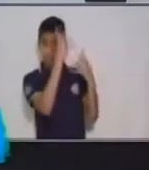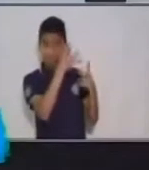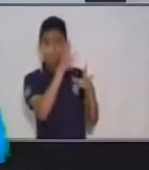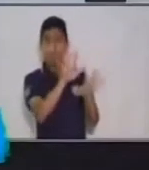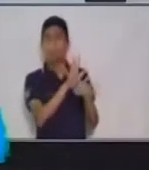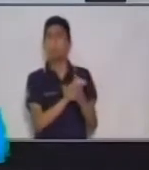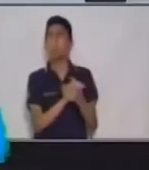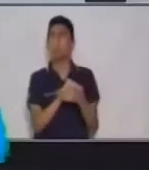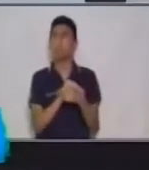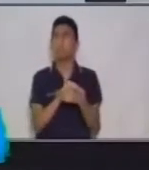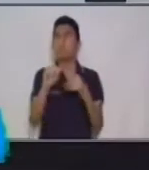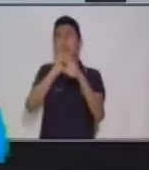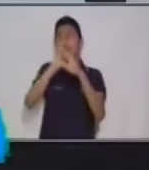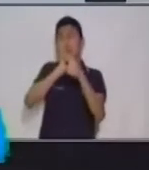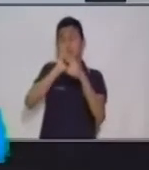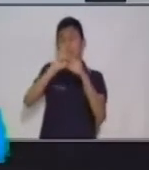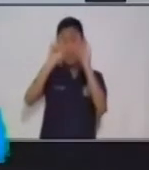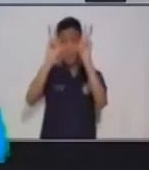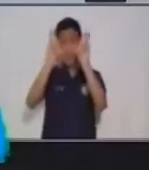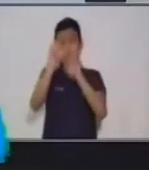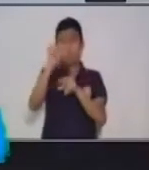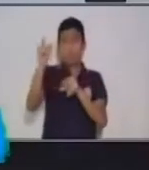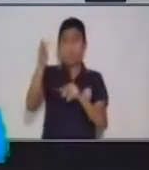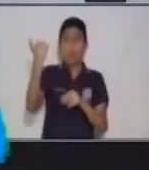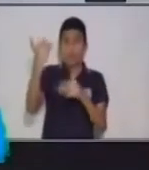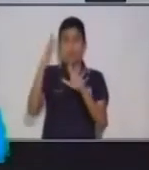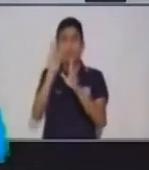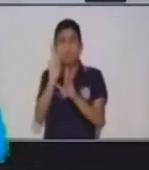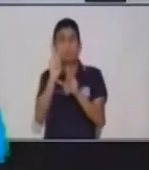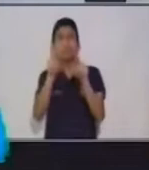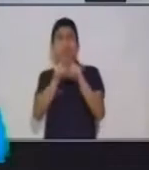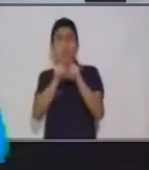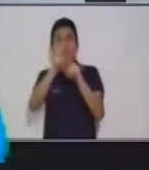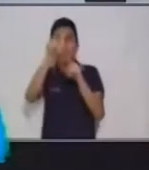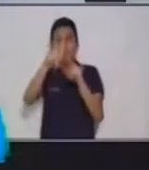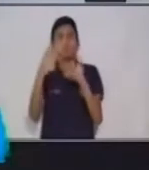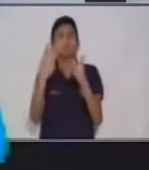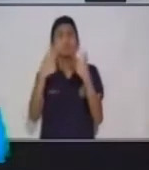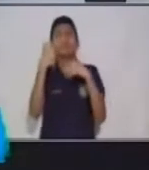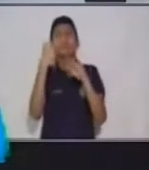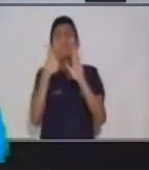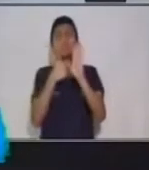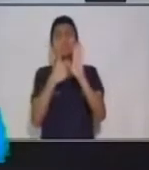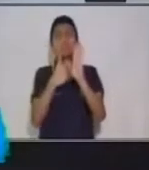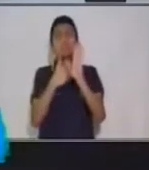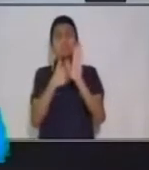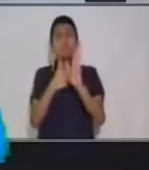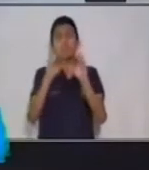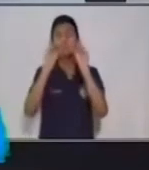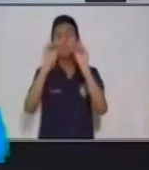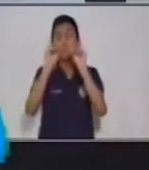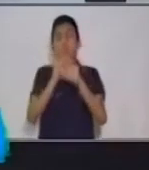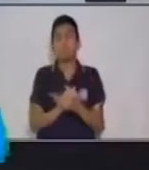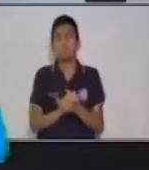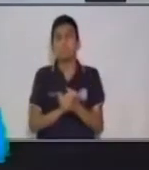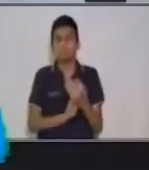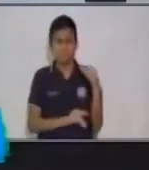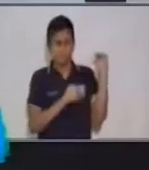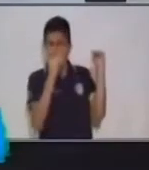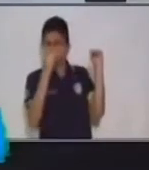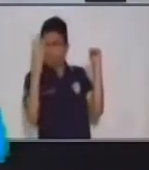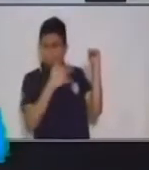Hoy repasé mucho el tema de la semana pasada y vengo a mencionar qué fue lo que sucedió. ¡Ah, eres